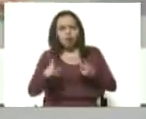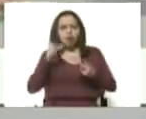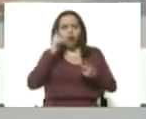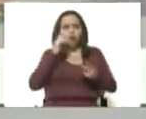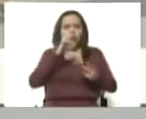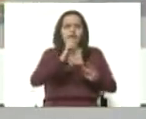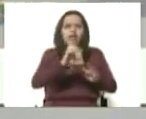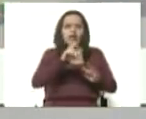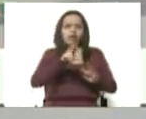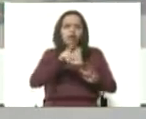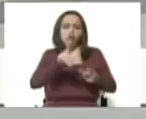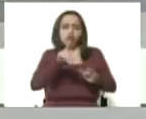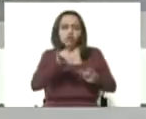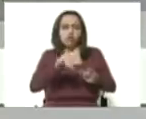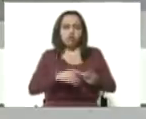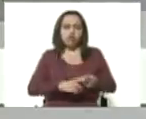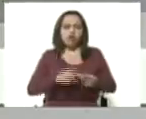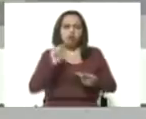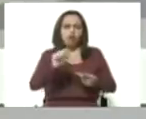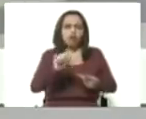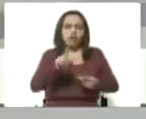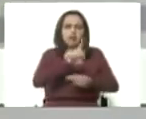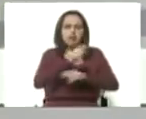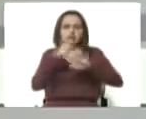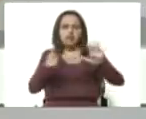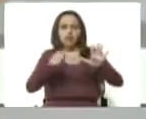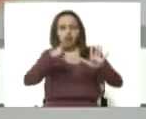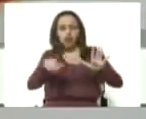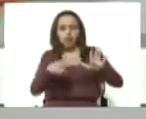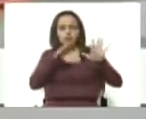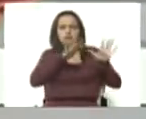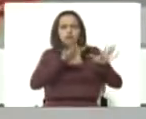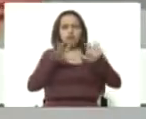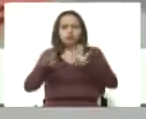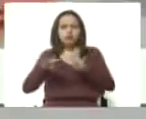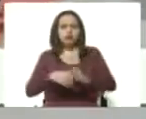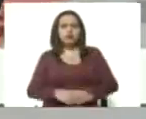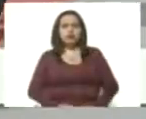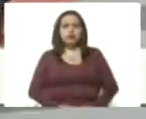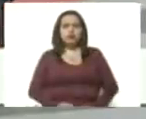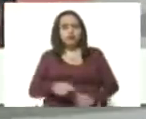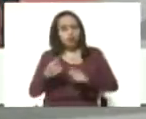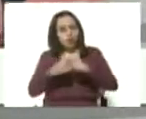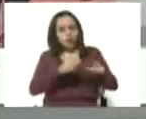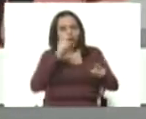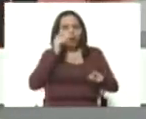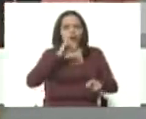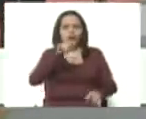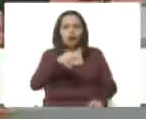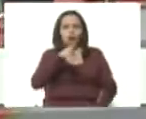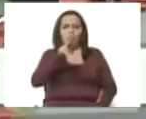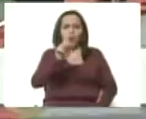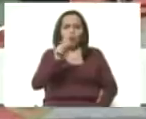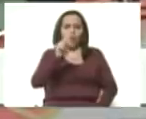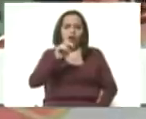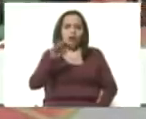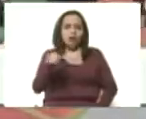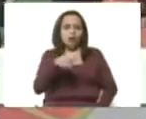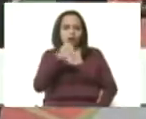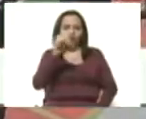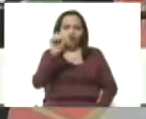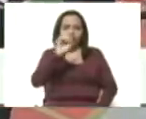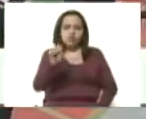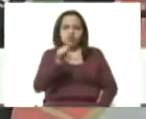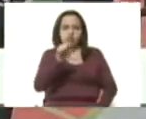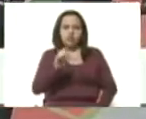Vivas, promedio de 16.99 puntos. Juan José Quintero Jiménez, promedio